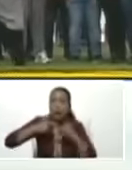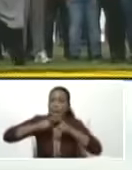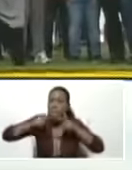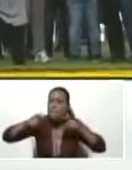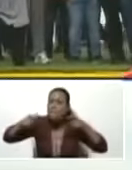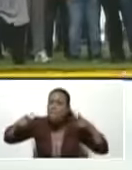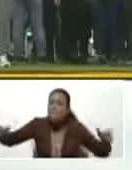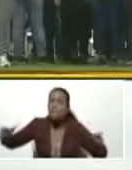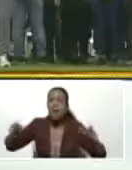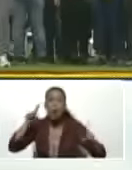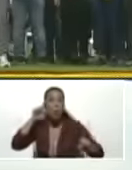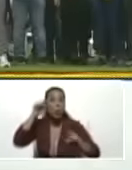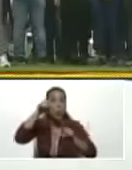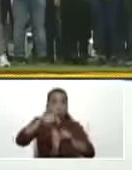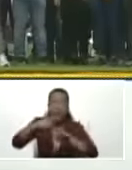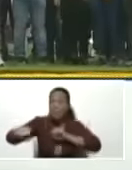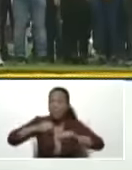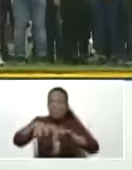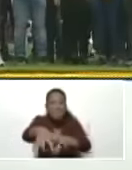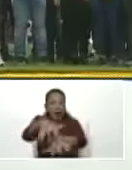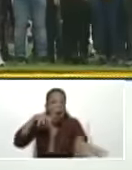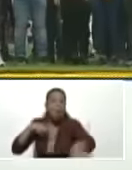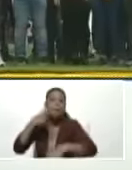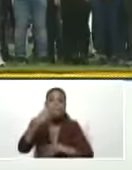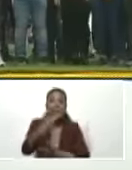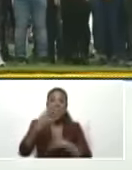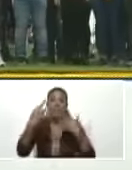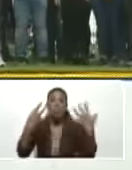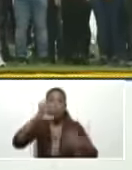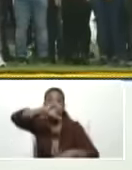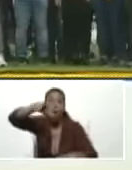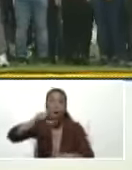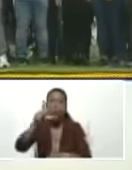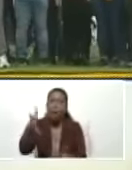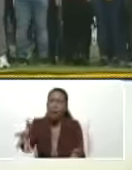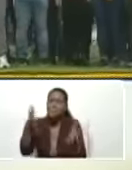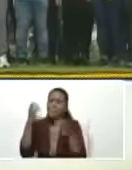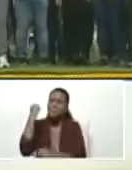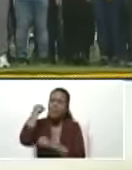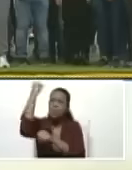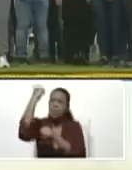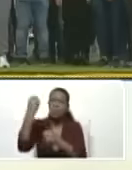multiplicando rumbo a la gran movilización del 28 de julio y a la gran victoria.